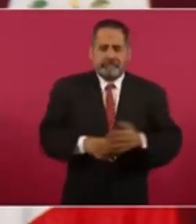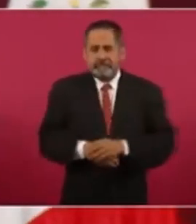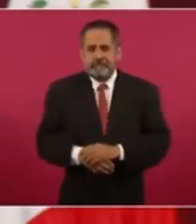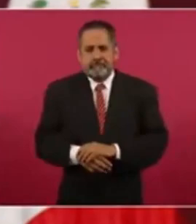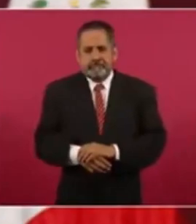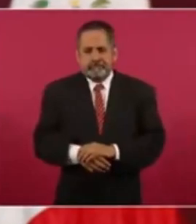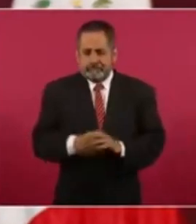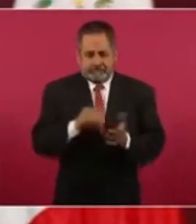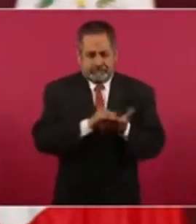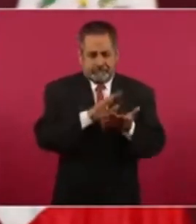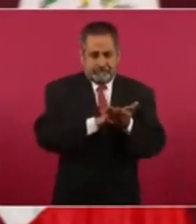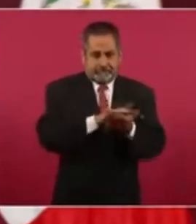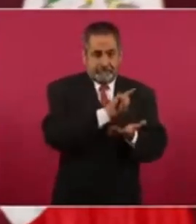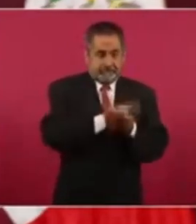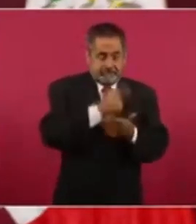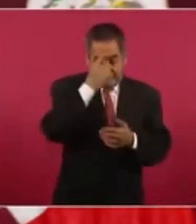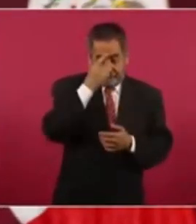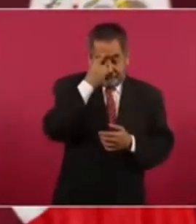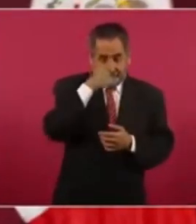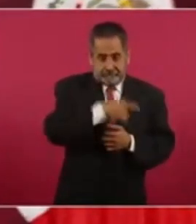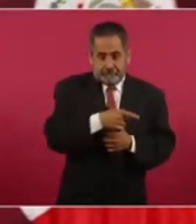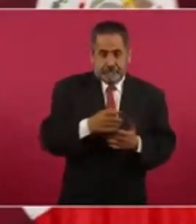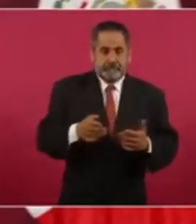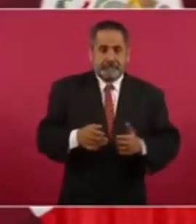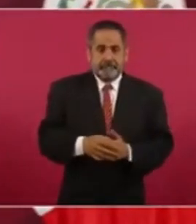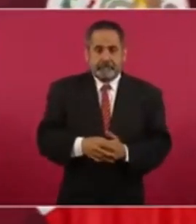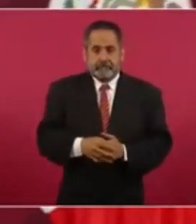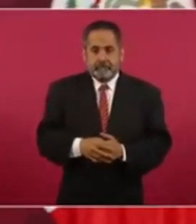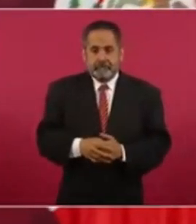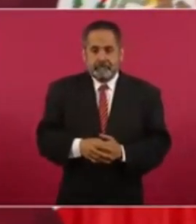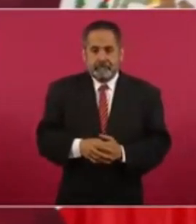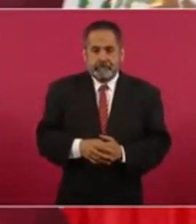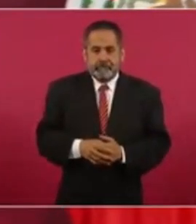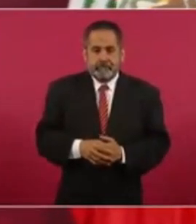de la cabeza tan fácilmente.